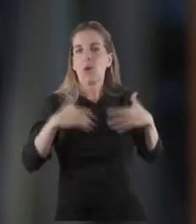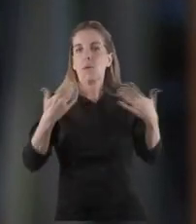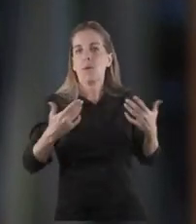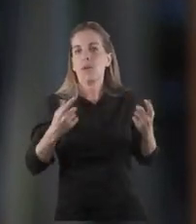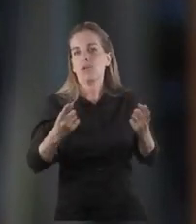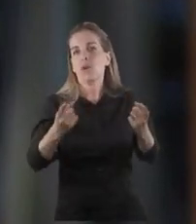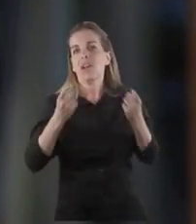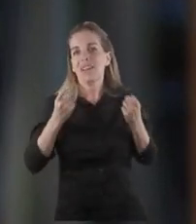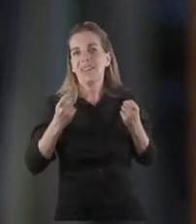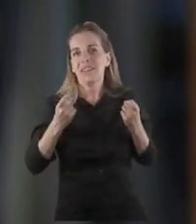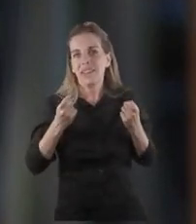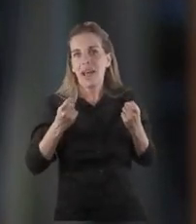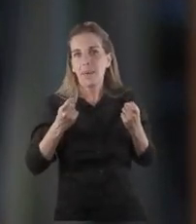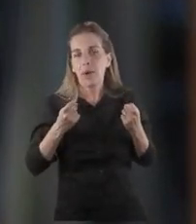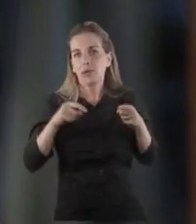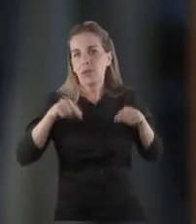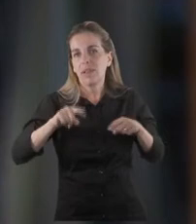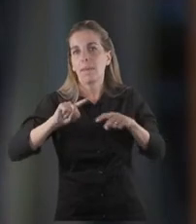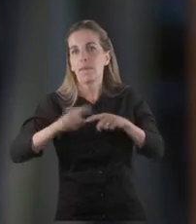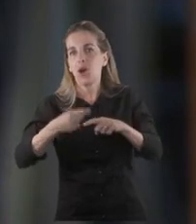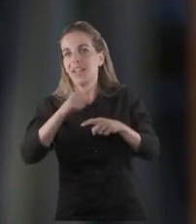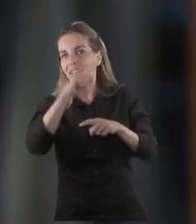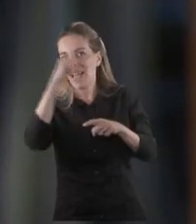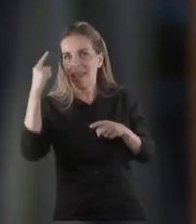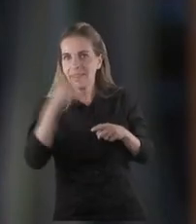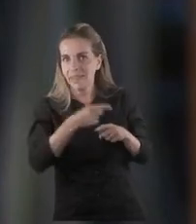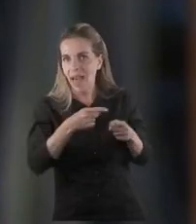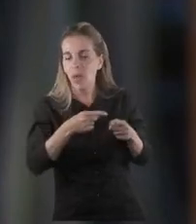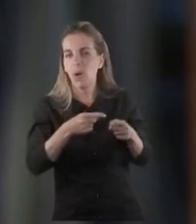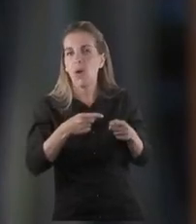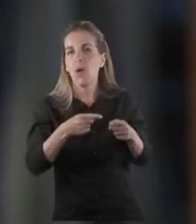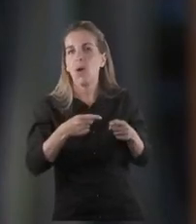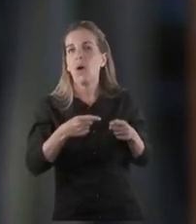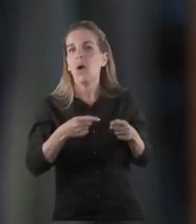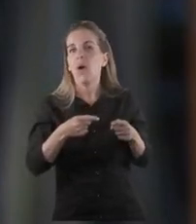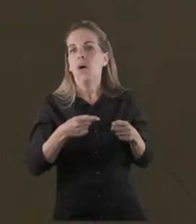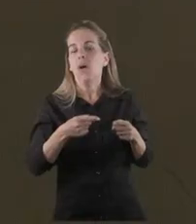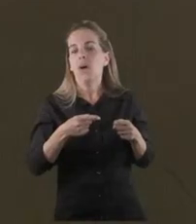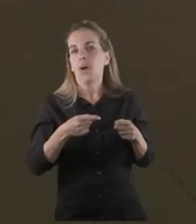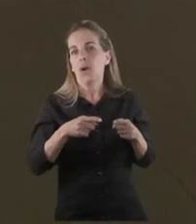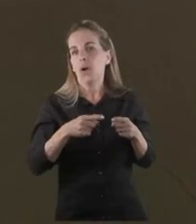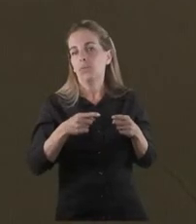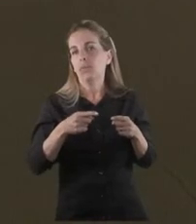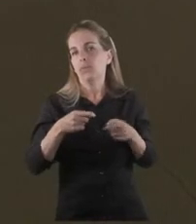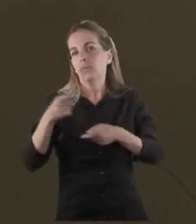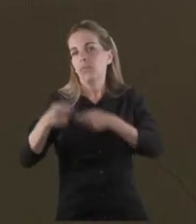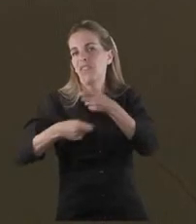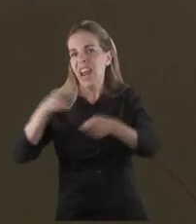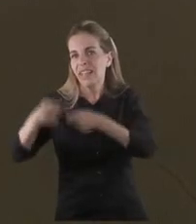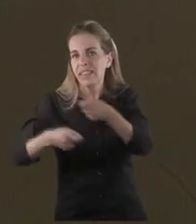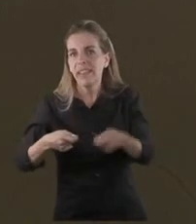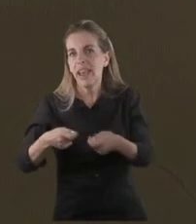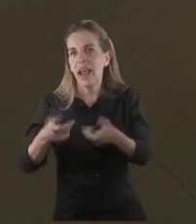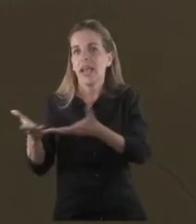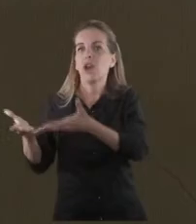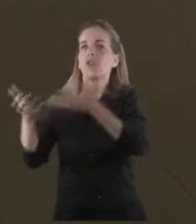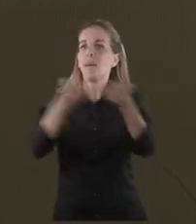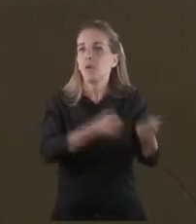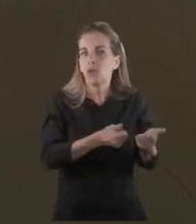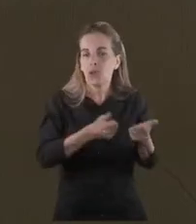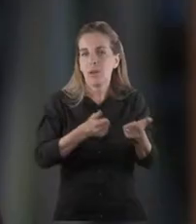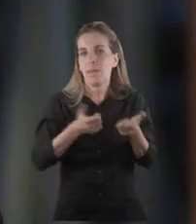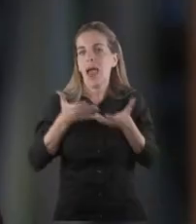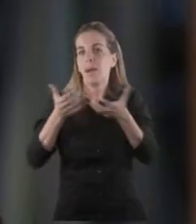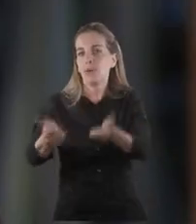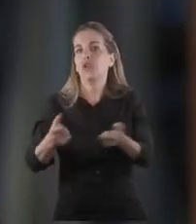necesitamos de estas políticas de Estado con herramientas financieras hacia nuestras empresas